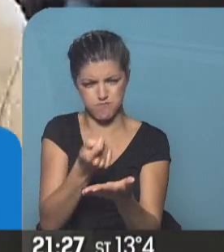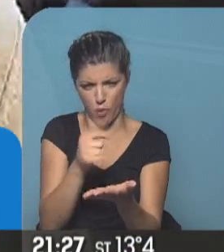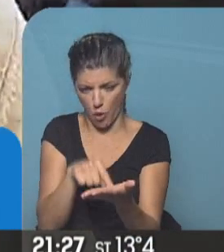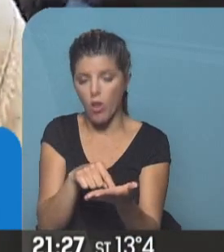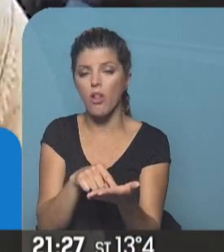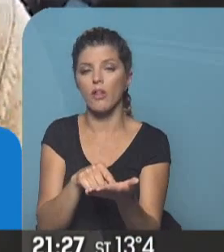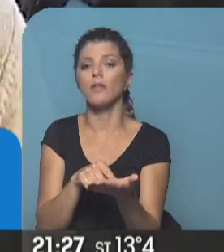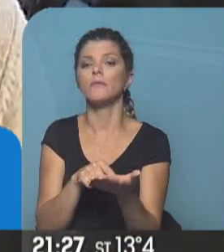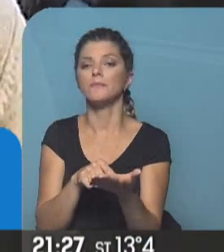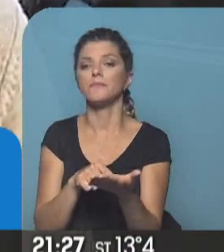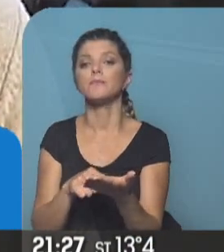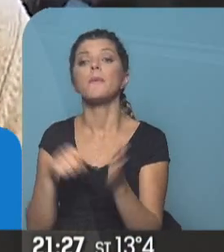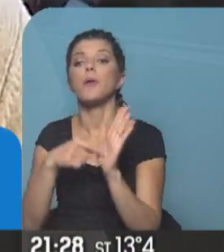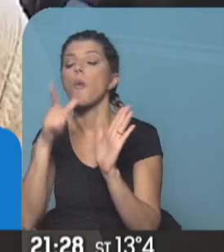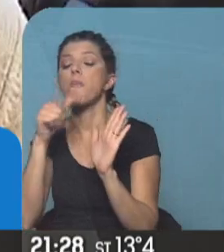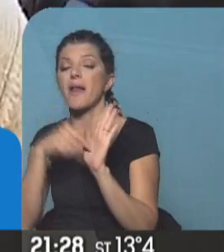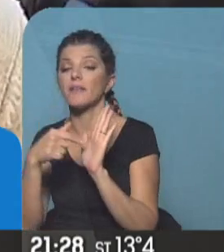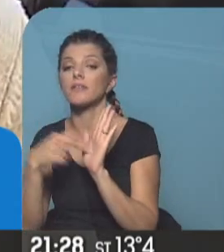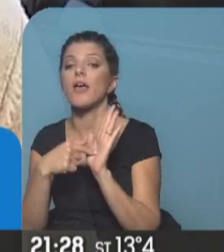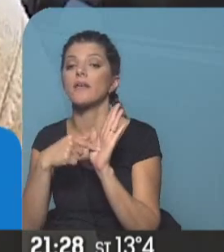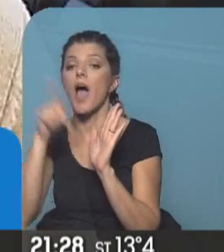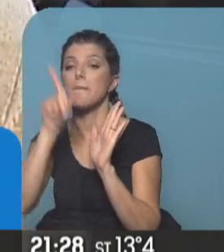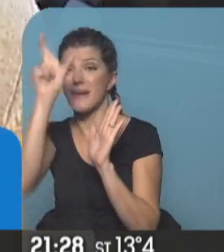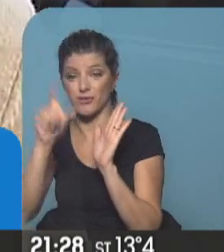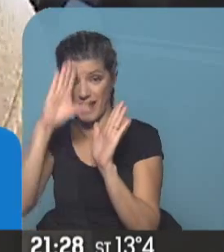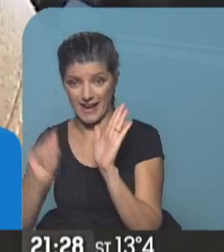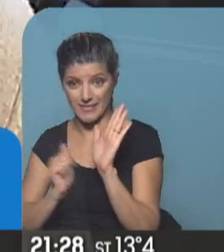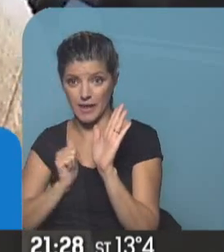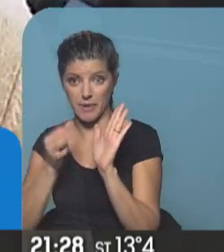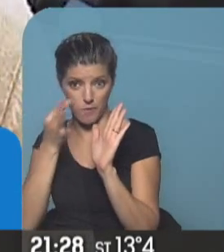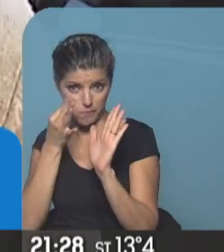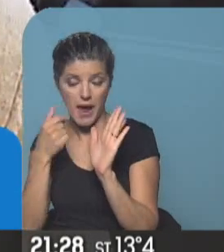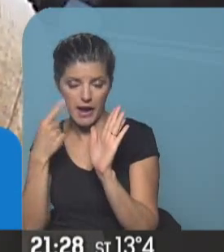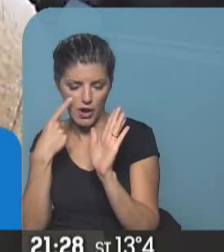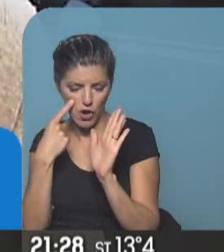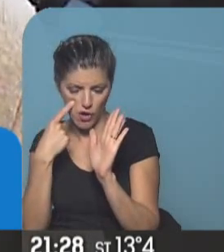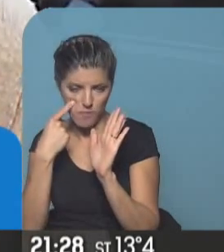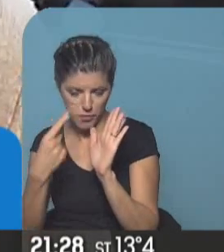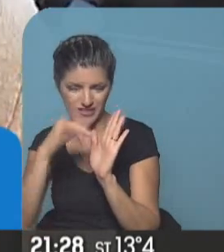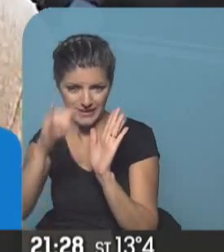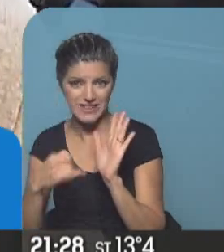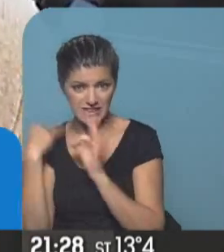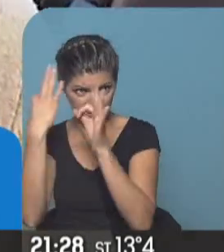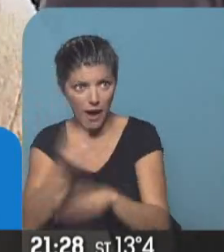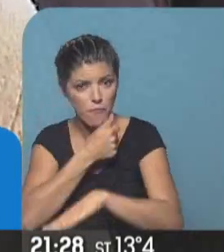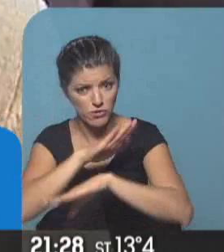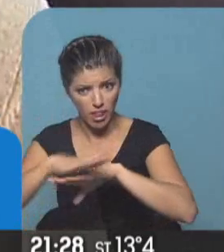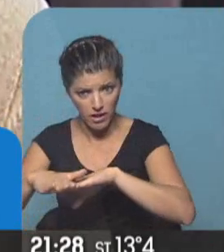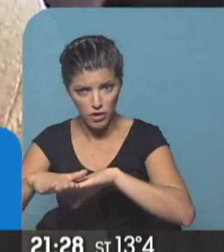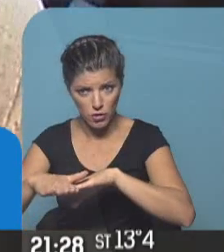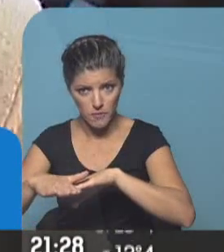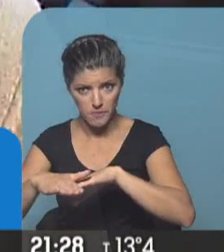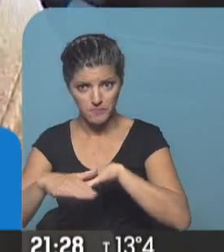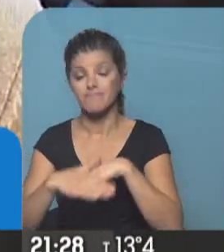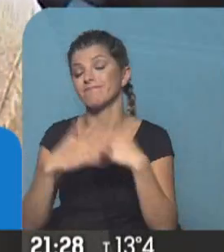detalle, pero se trataría de testimonios de gendarmes que reconocen haber llegado hasta el río en el ingreso al operativo, por lo